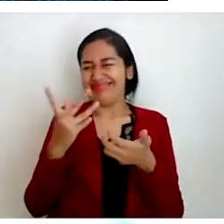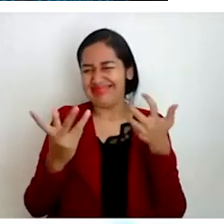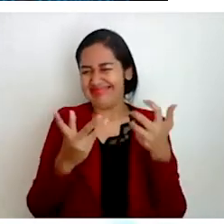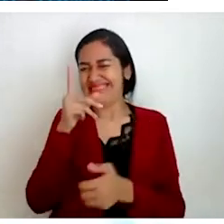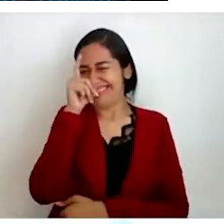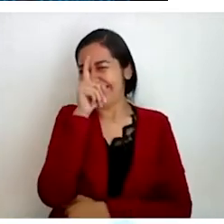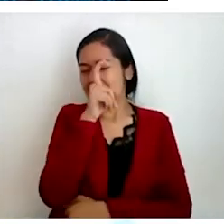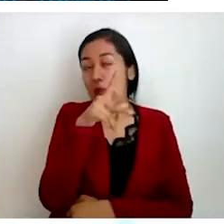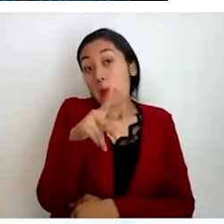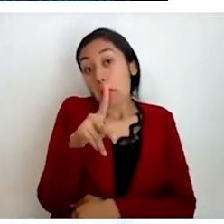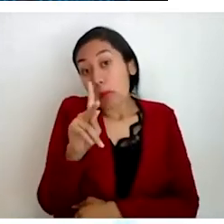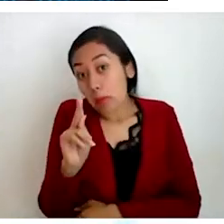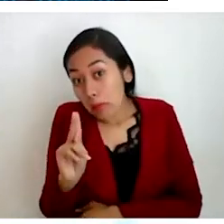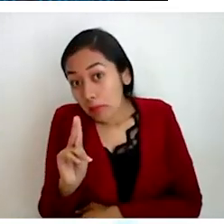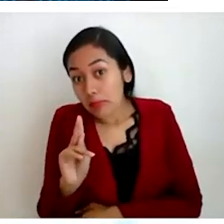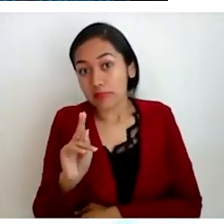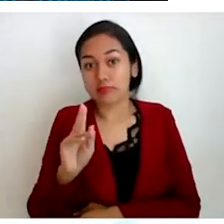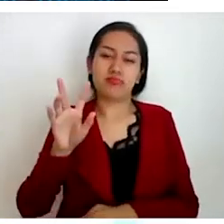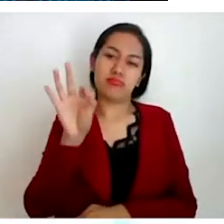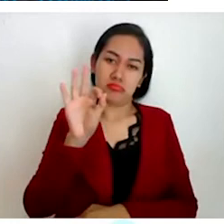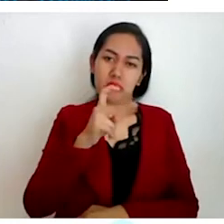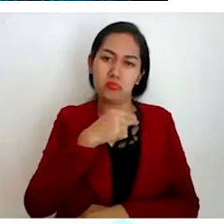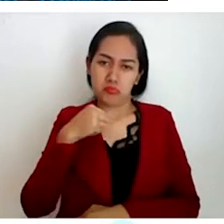siempre, como en cualquier libro o cualquier novela,